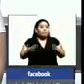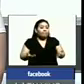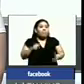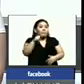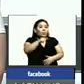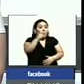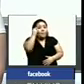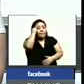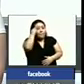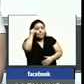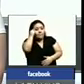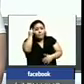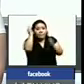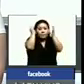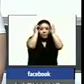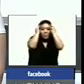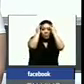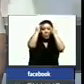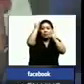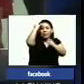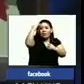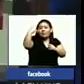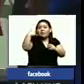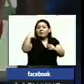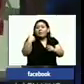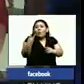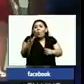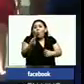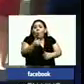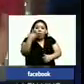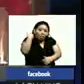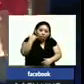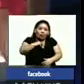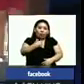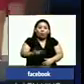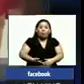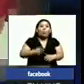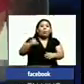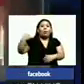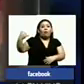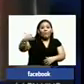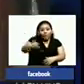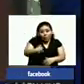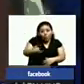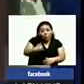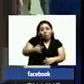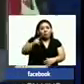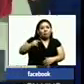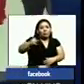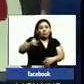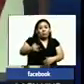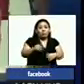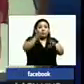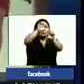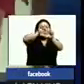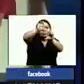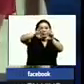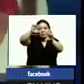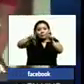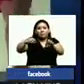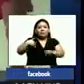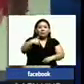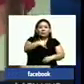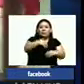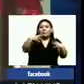alarmante pensar en la cantidad de niñas que resultan embarazadas a causa de violaciones cada año en el país. Según estadísticas del Ministerio de